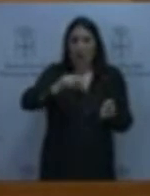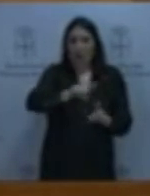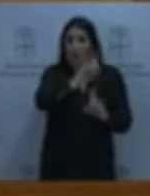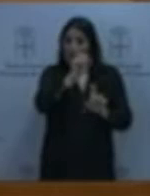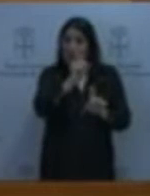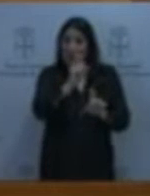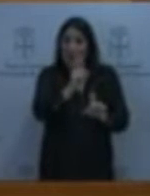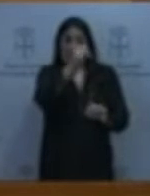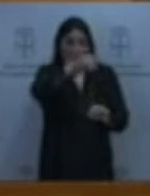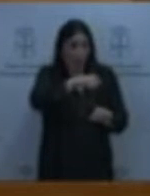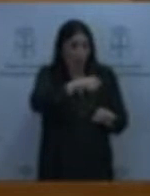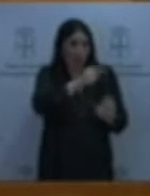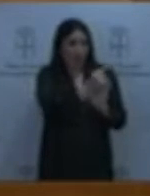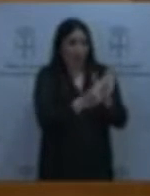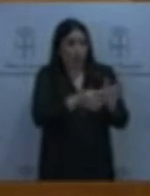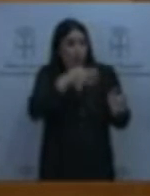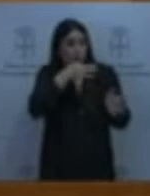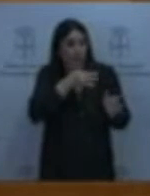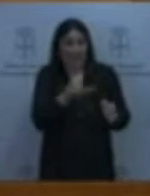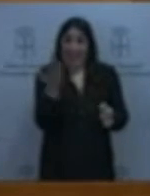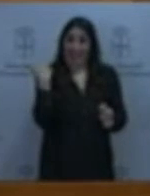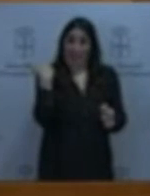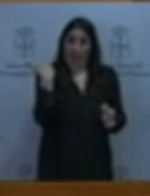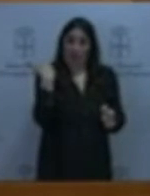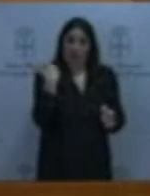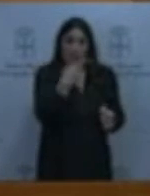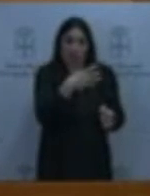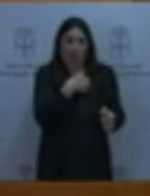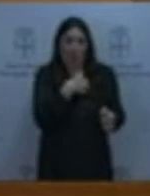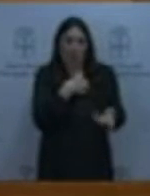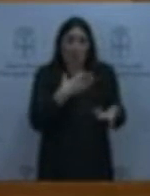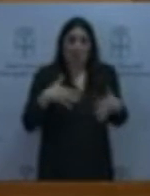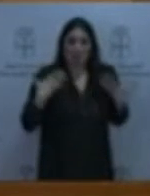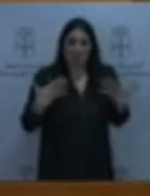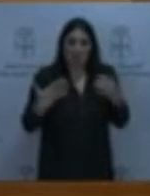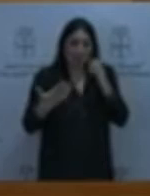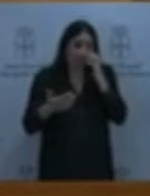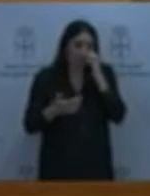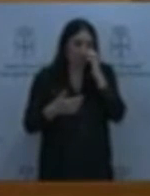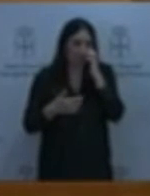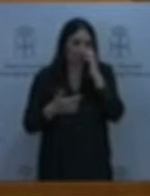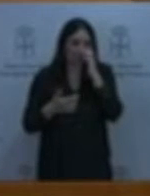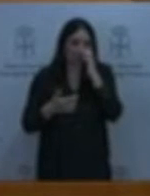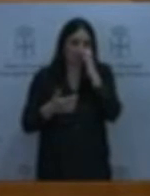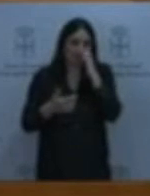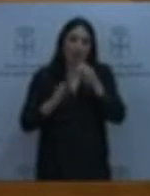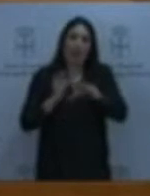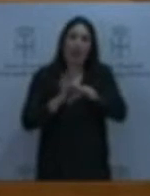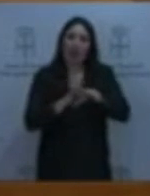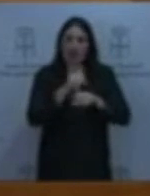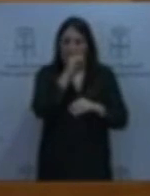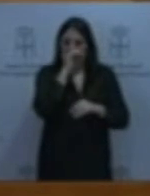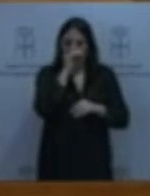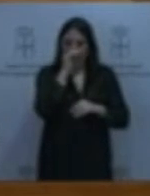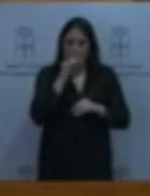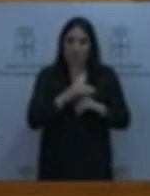usted venir hoy documentado con lo que se habló ayer sobre un asunto tan relevante. Me llama la atención. Por otra parte,